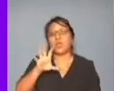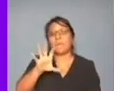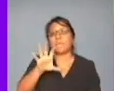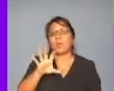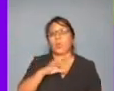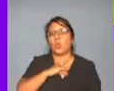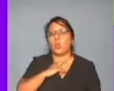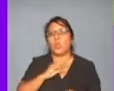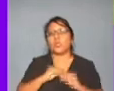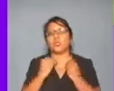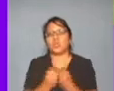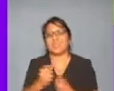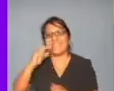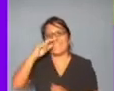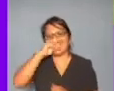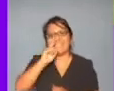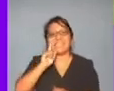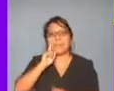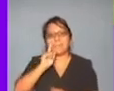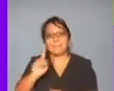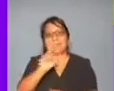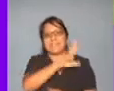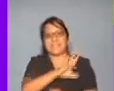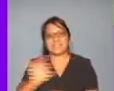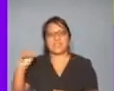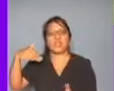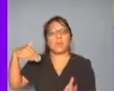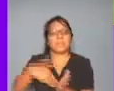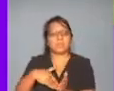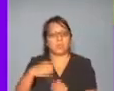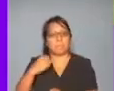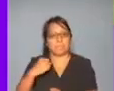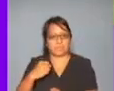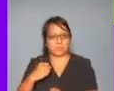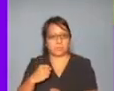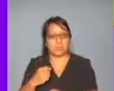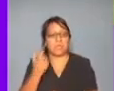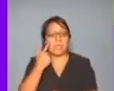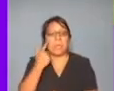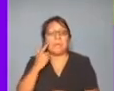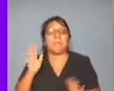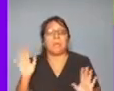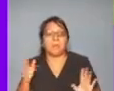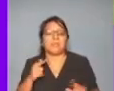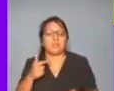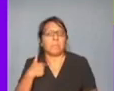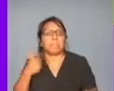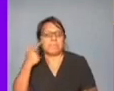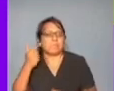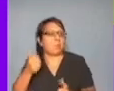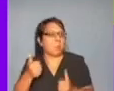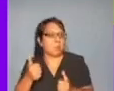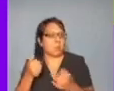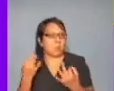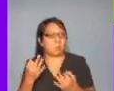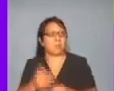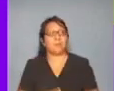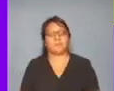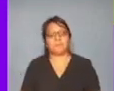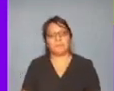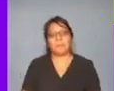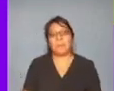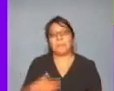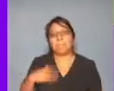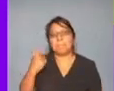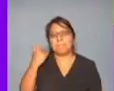ingresos superiores a 7.300 millones de pesos en estos 4 días, así que bueno, entendemos que ha sido un muy buen fin de semana. Daba la impresión de que